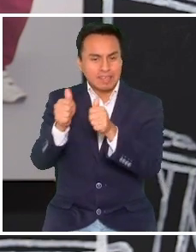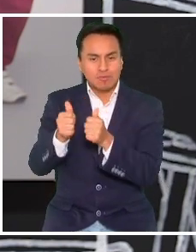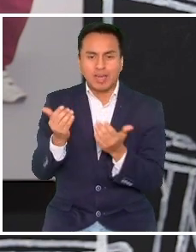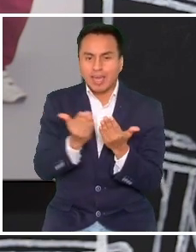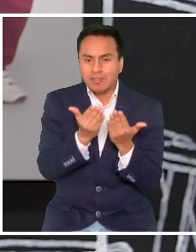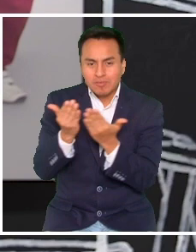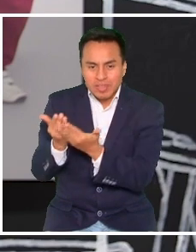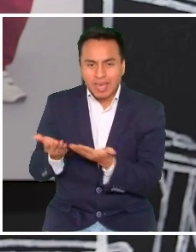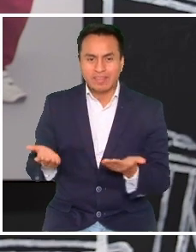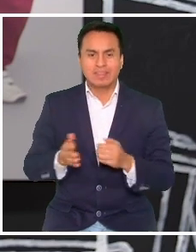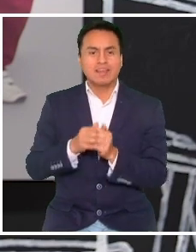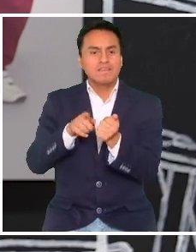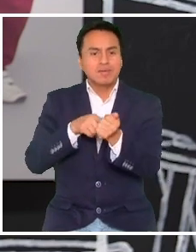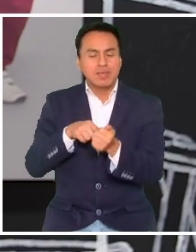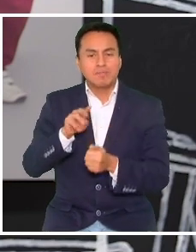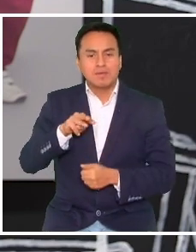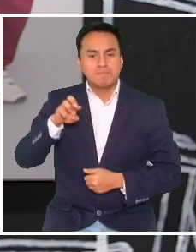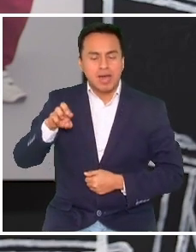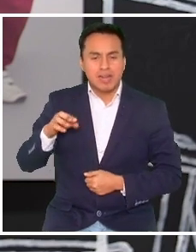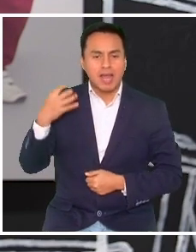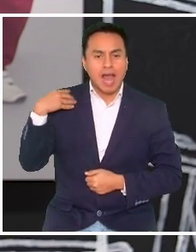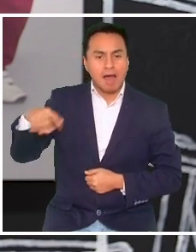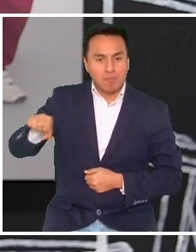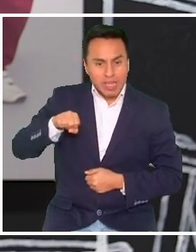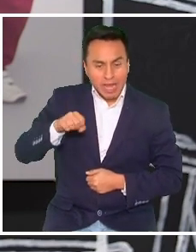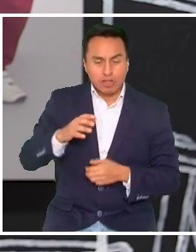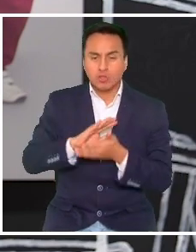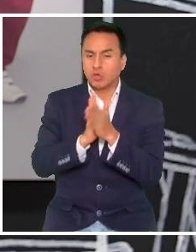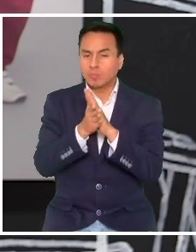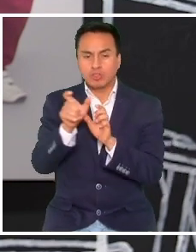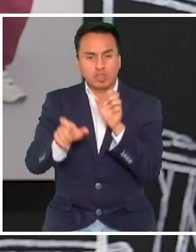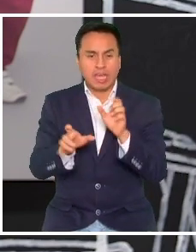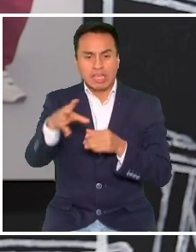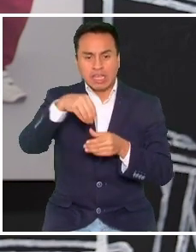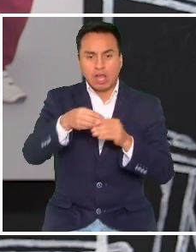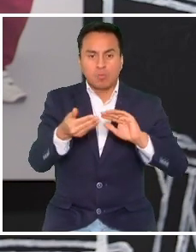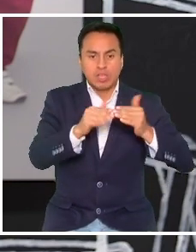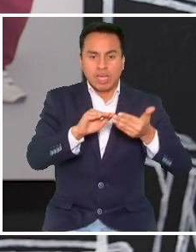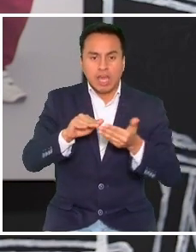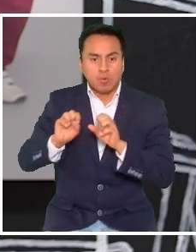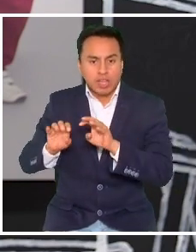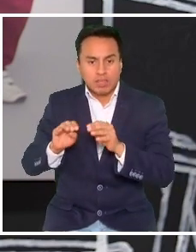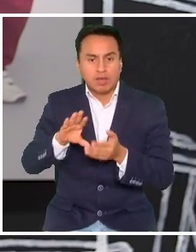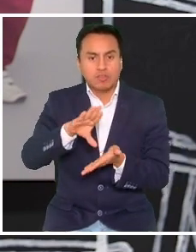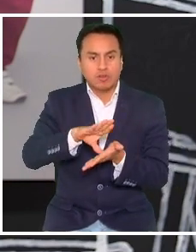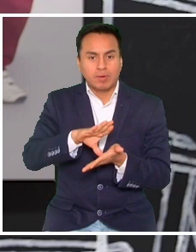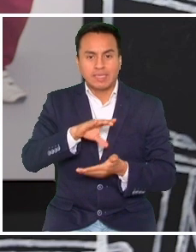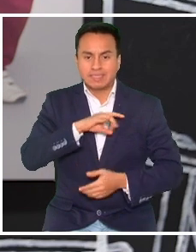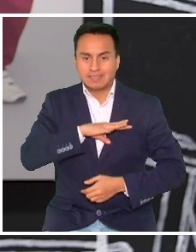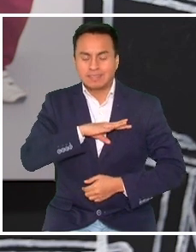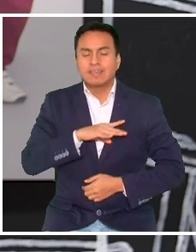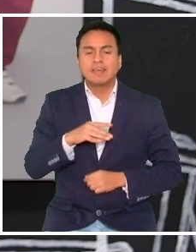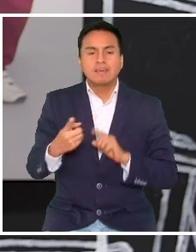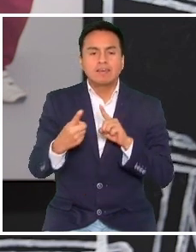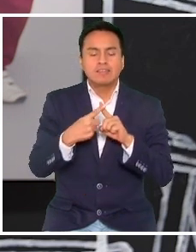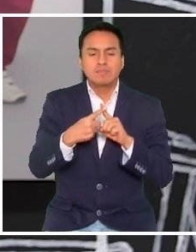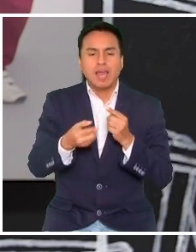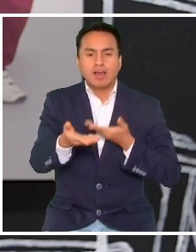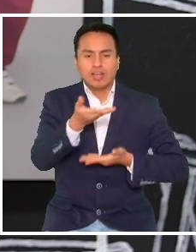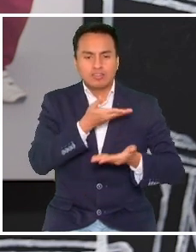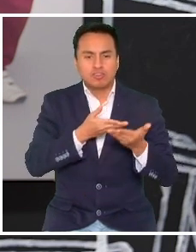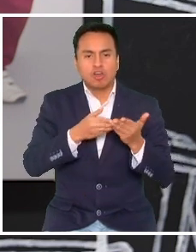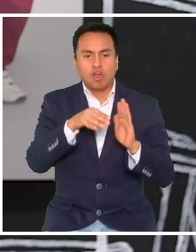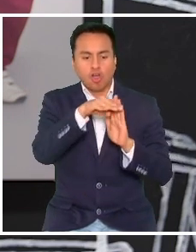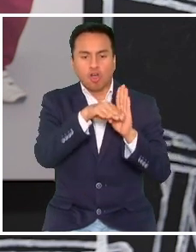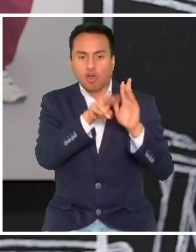estudiantes familias madres padres apoderados todos quienes integran las comunidades educativas de nuestro país participen de la actualización